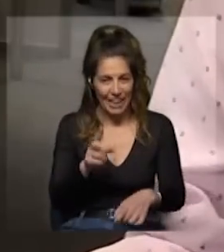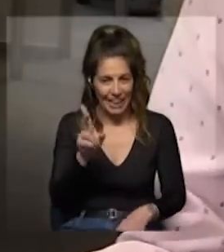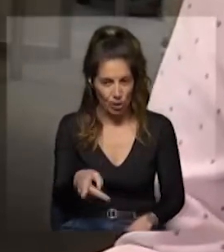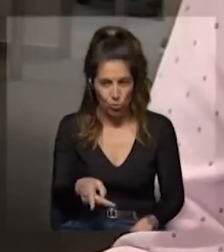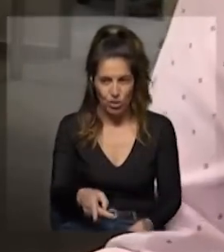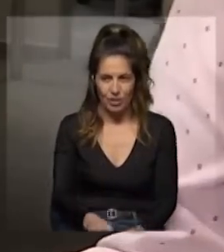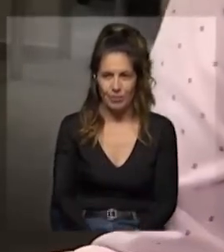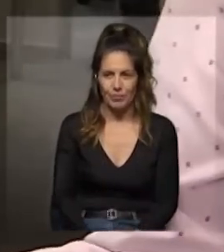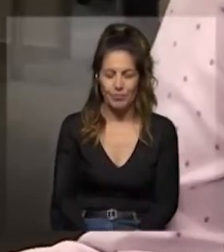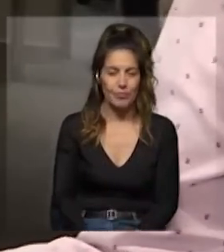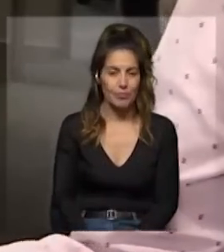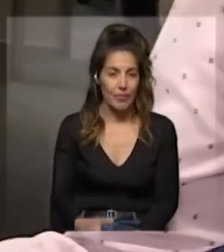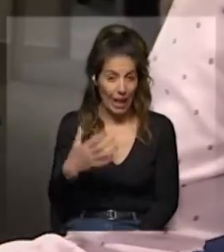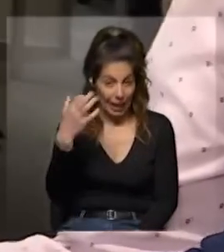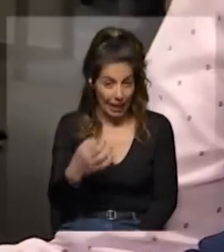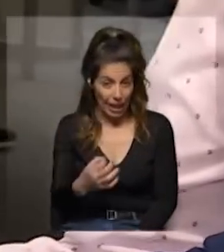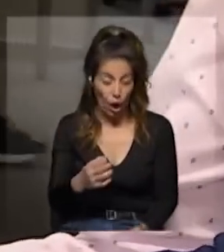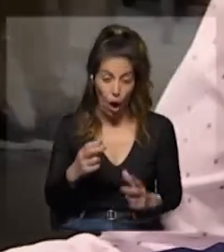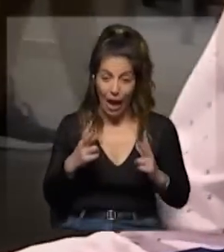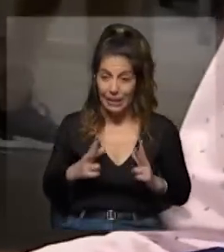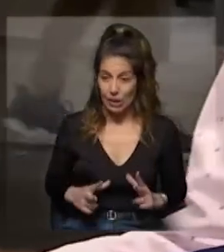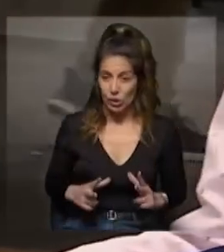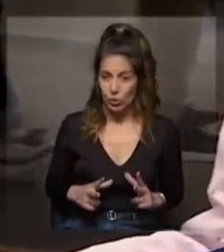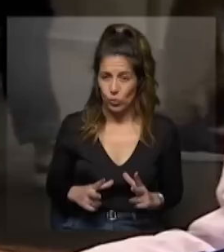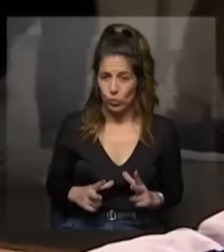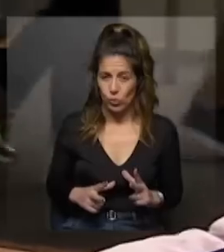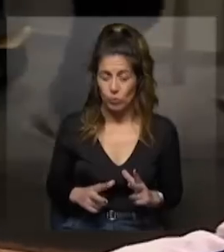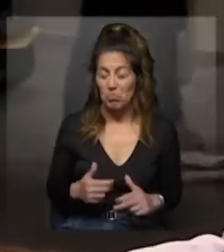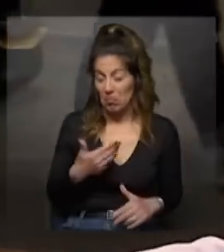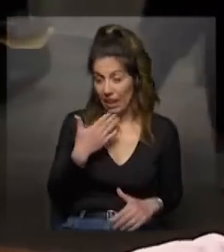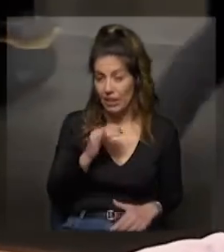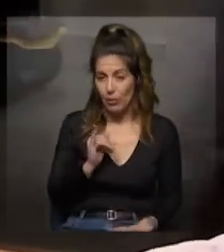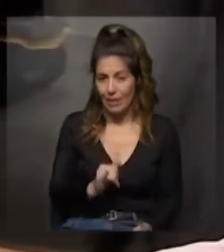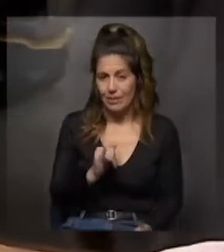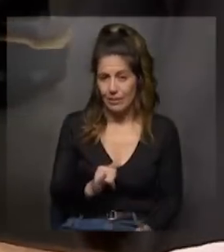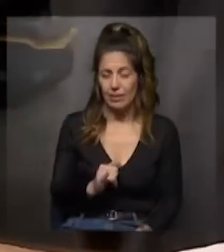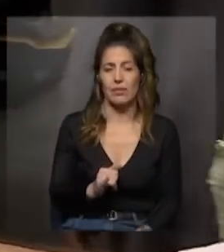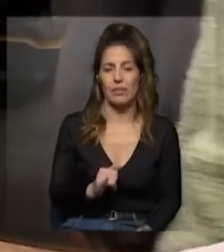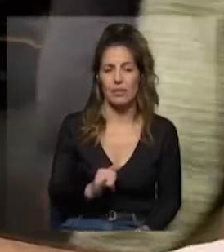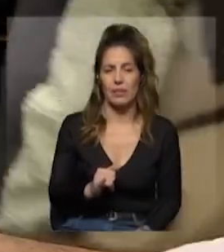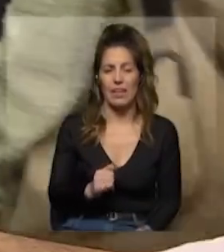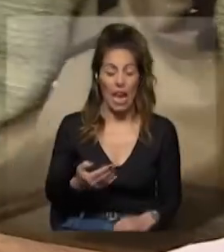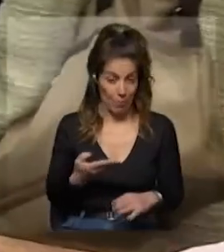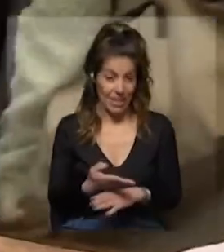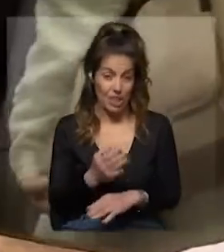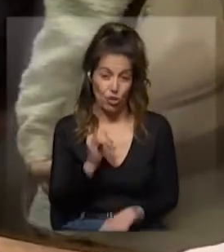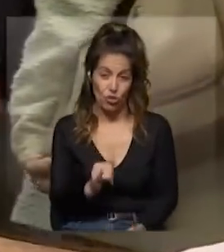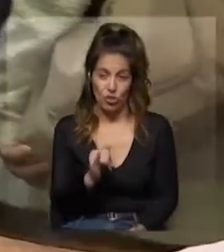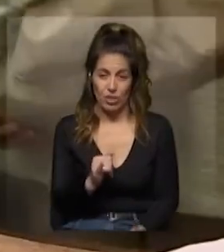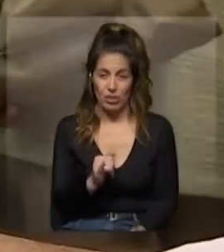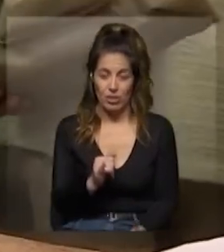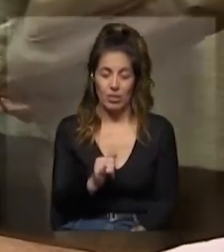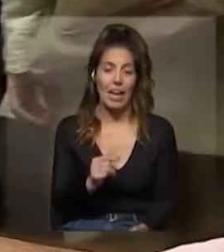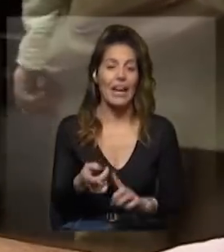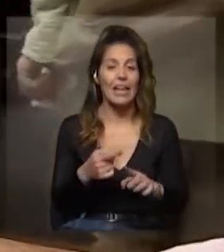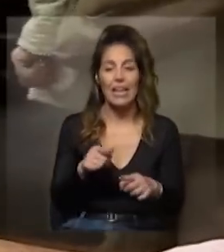renuncien me parece una actitud más que entendible esa solicitud en